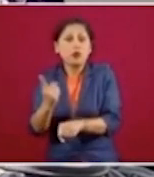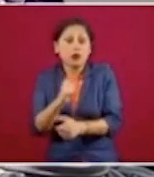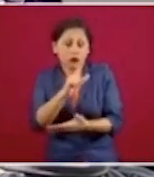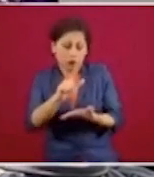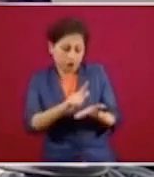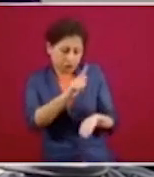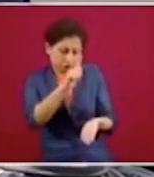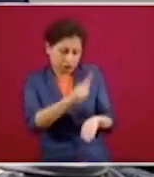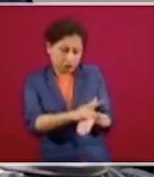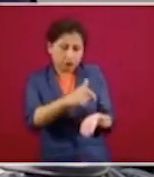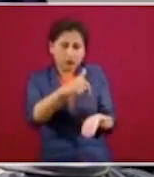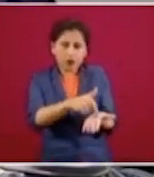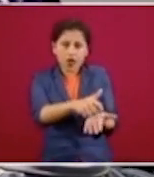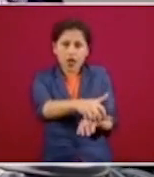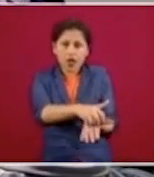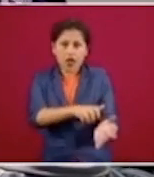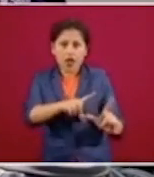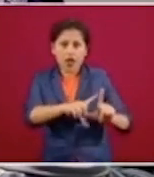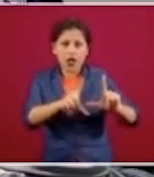austeridad republicana,